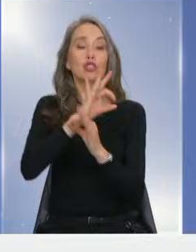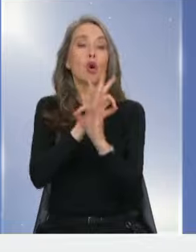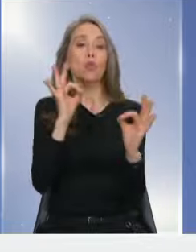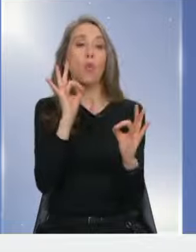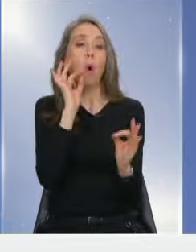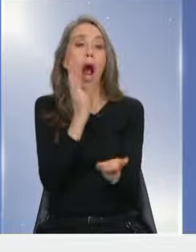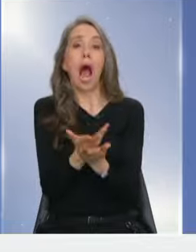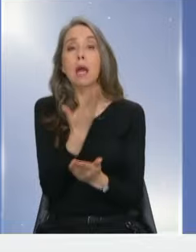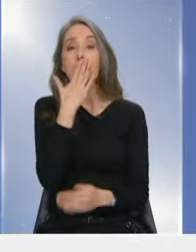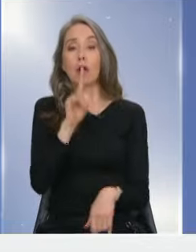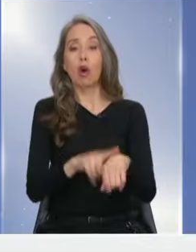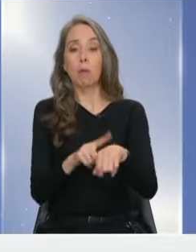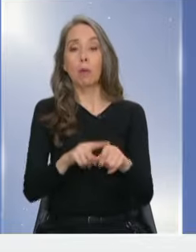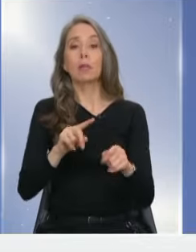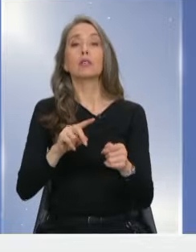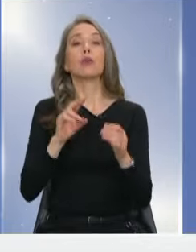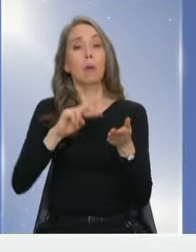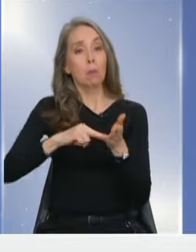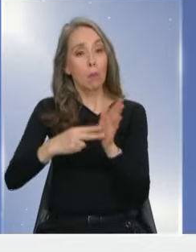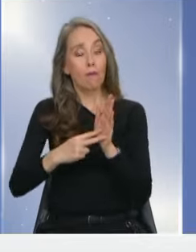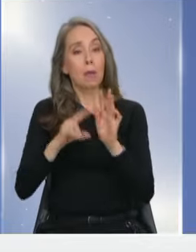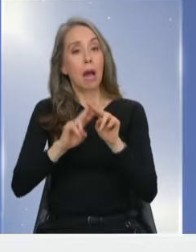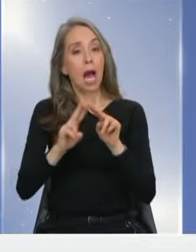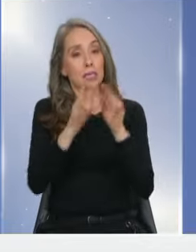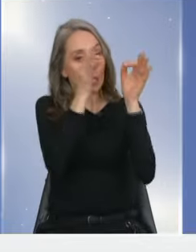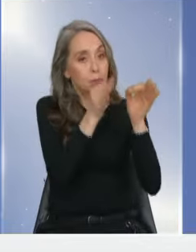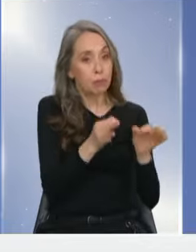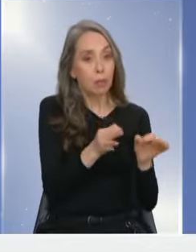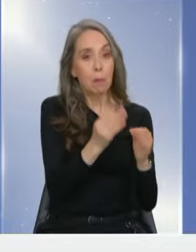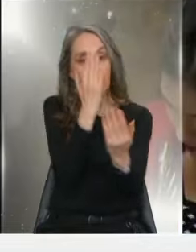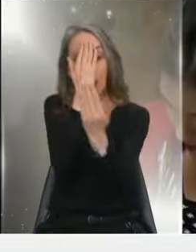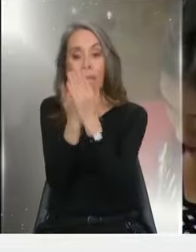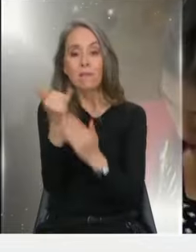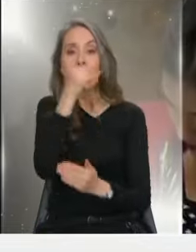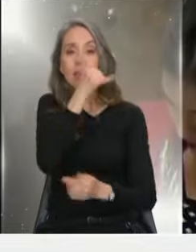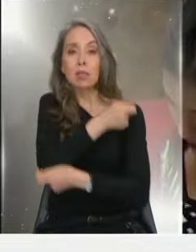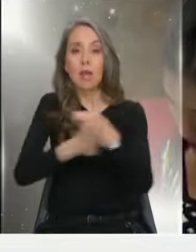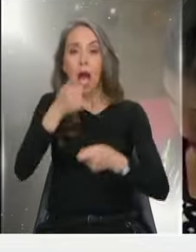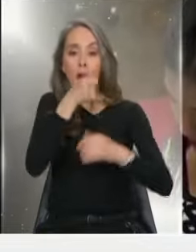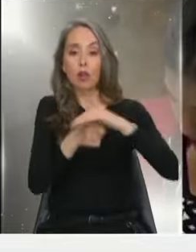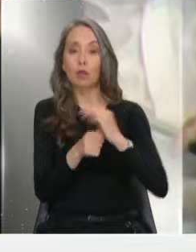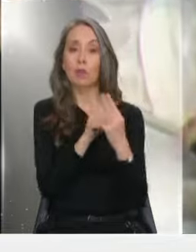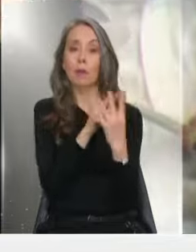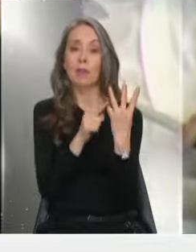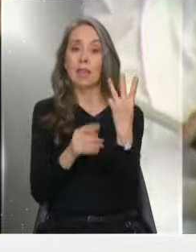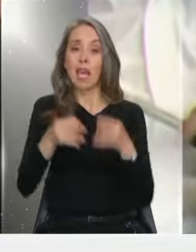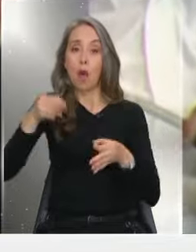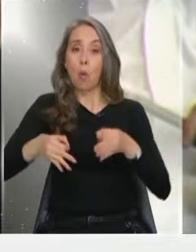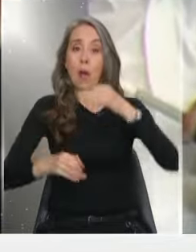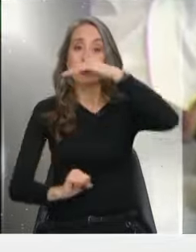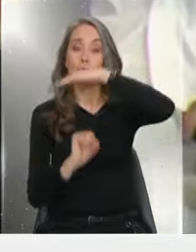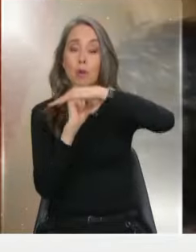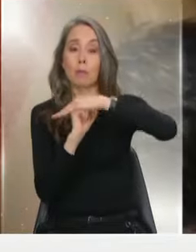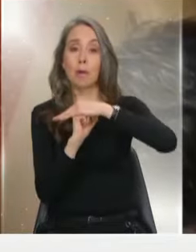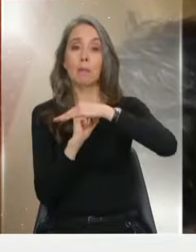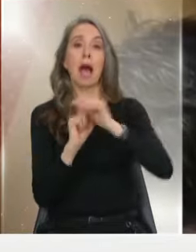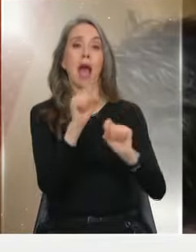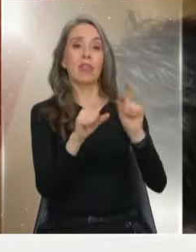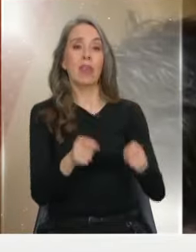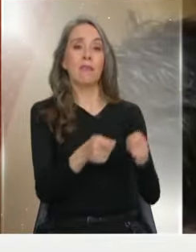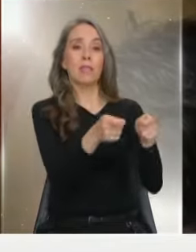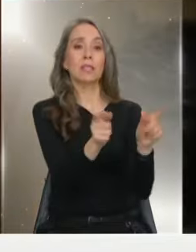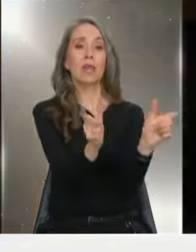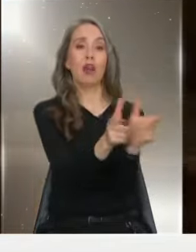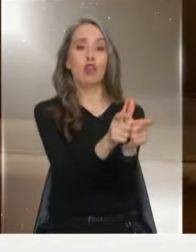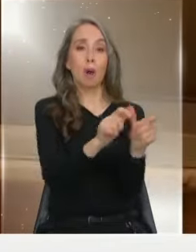El problema es tomar las acciones que correspondan para enfrentar la corrupción. Estos tres magistrados deberán presentar su defensa ante las